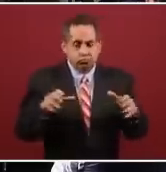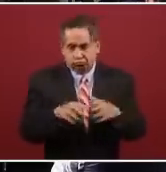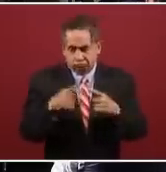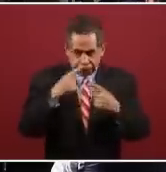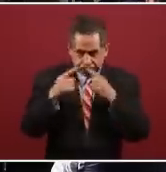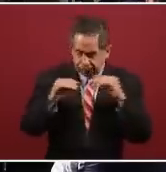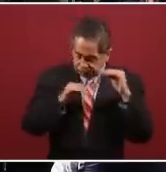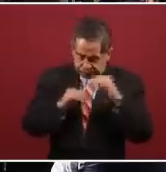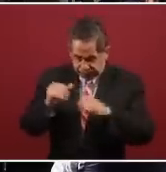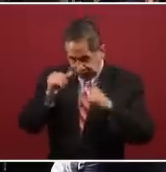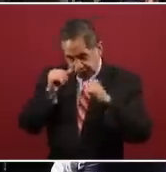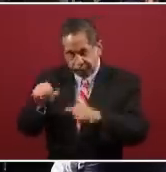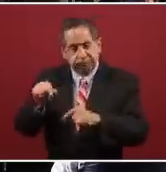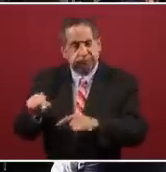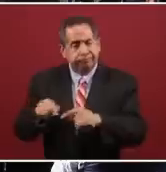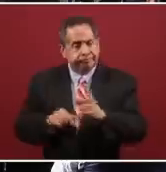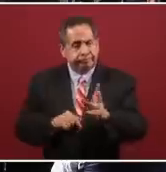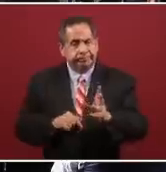que